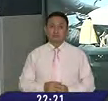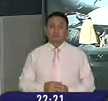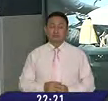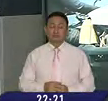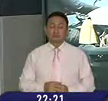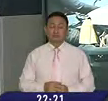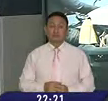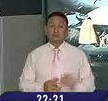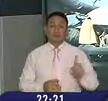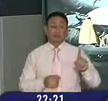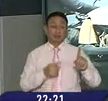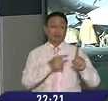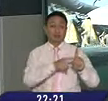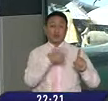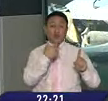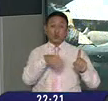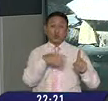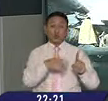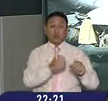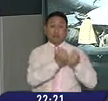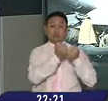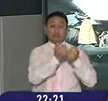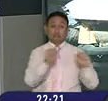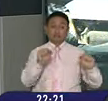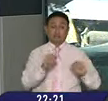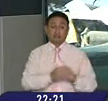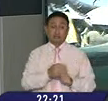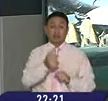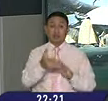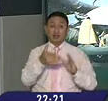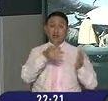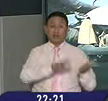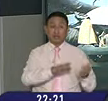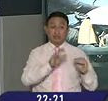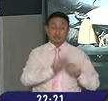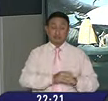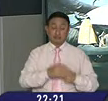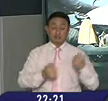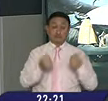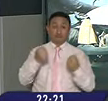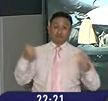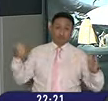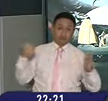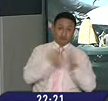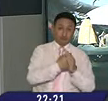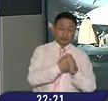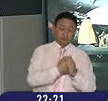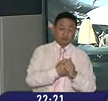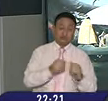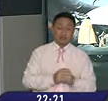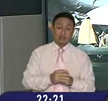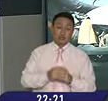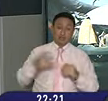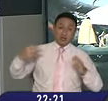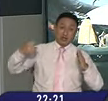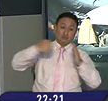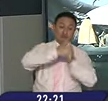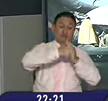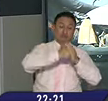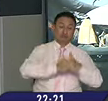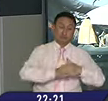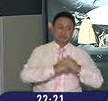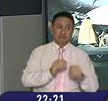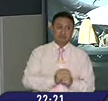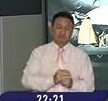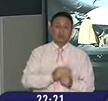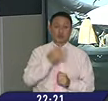Una persona se salvó milagrosamente de morir luego de chocar contra un camión, quedando debajo del mismo y lo arrastró